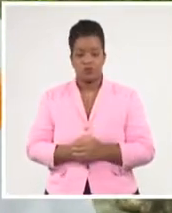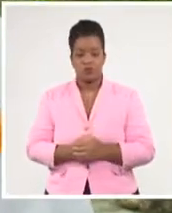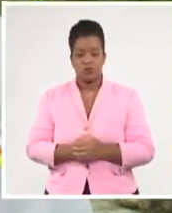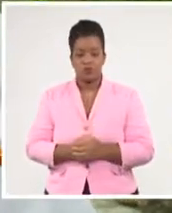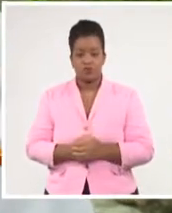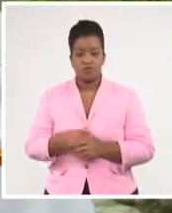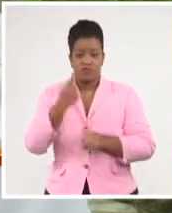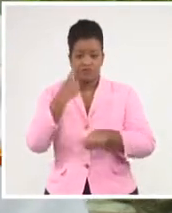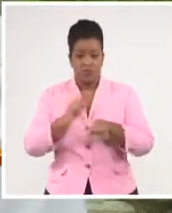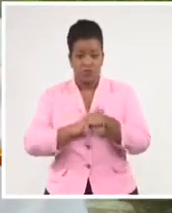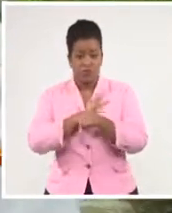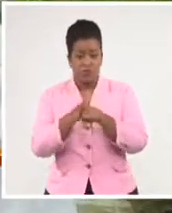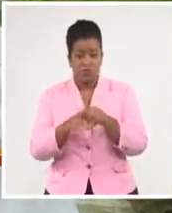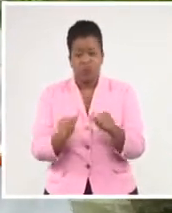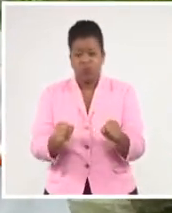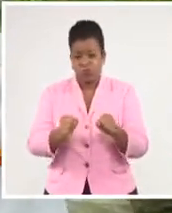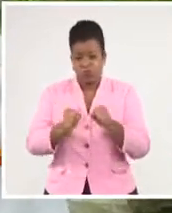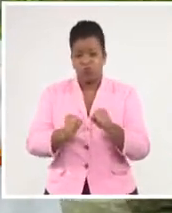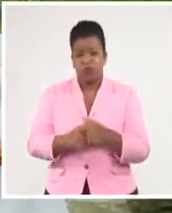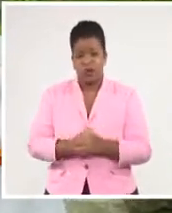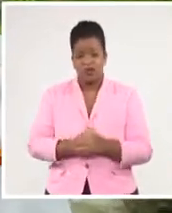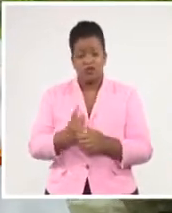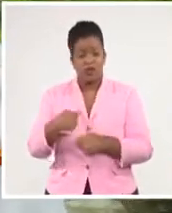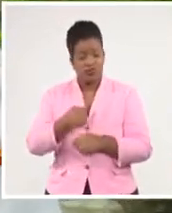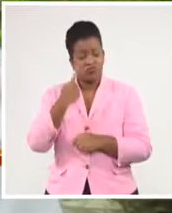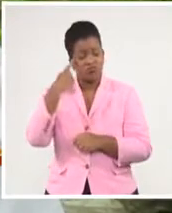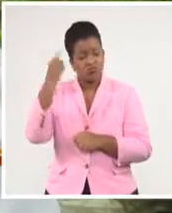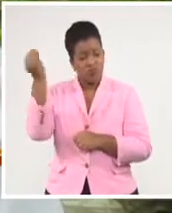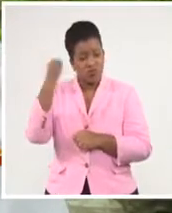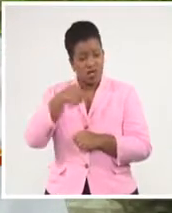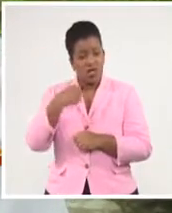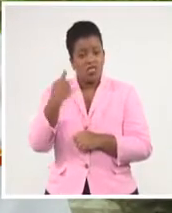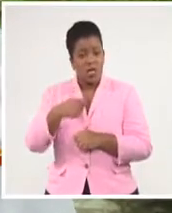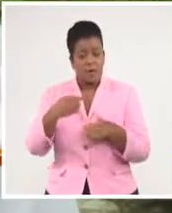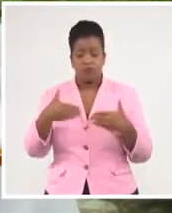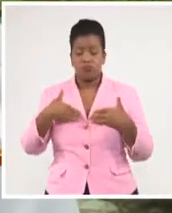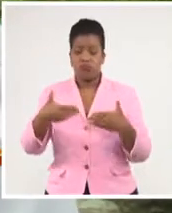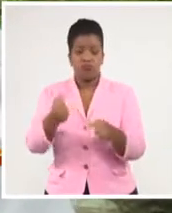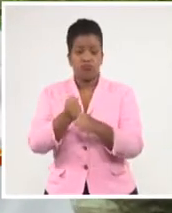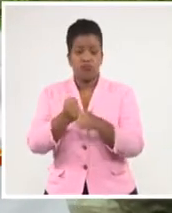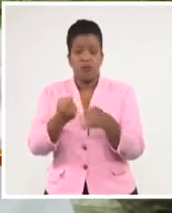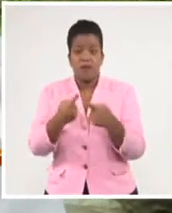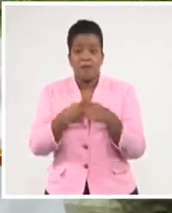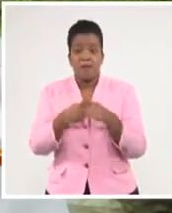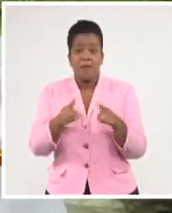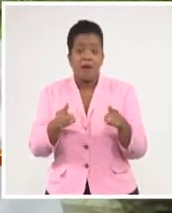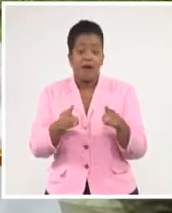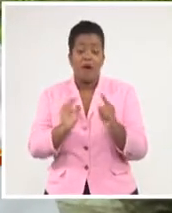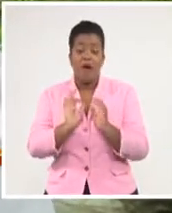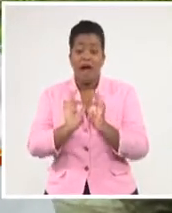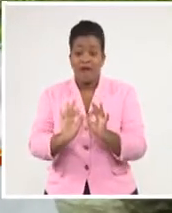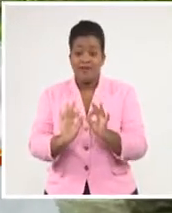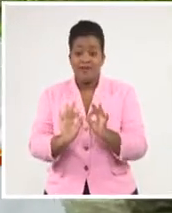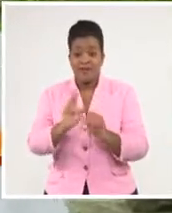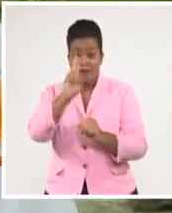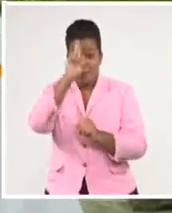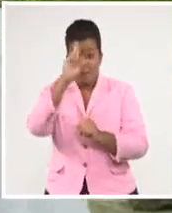dura, en la cual sabíamos que teníamos que estar disponibles, pero era parte de nuestra profesión que